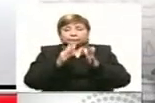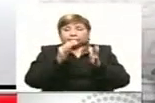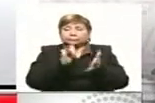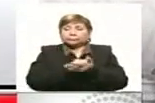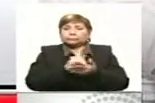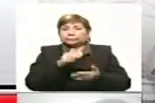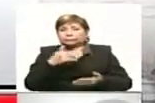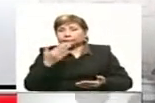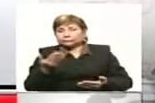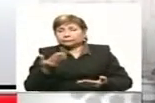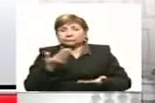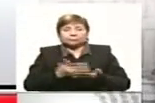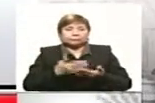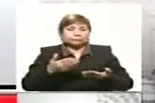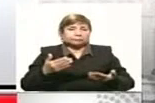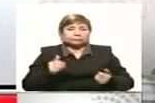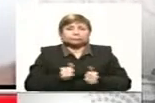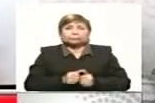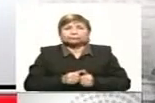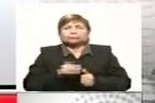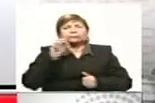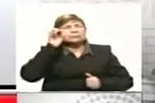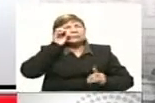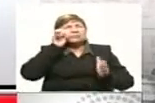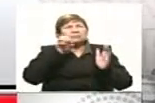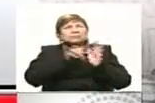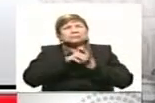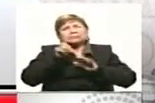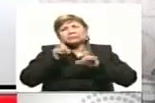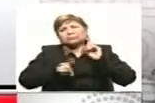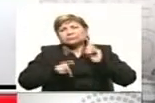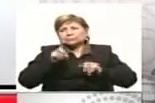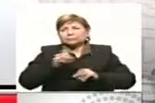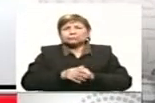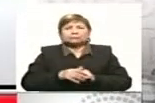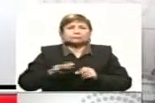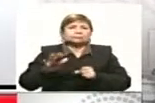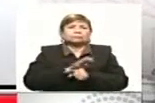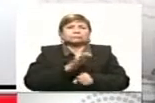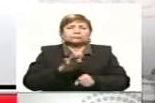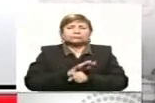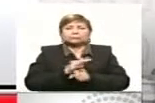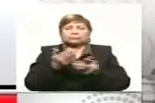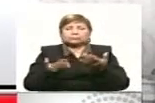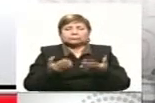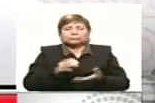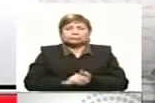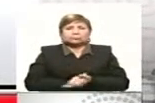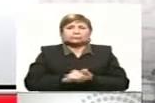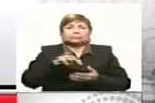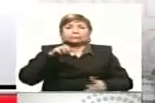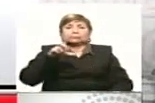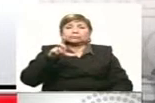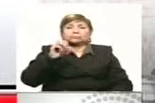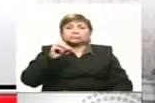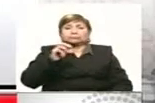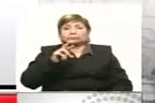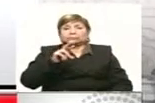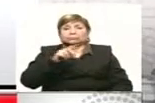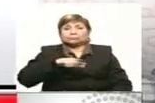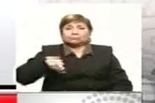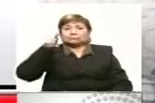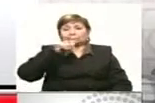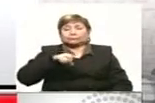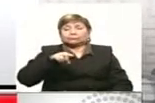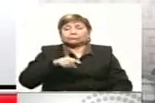hay otros casos en los cuales, o por ejemplo, nuevamente la represa de Palo Redondo, ¿no? Esto va a